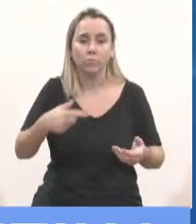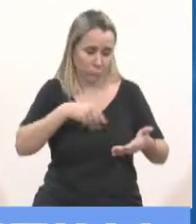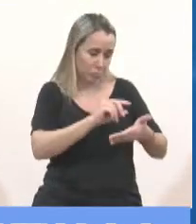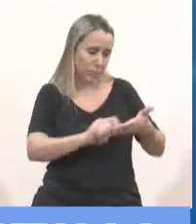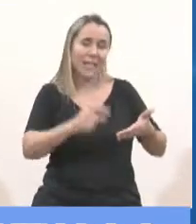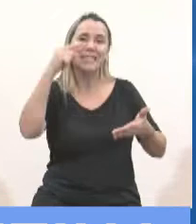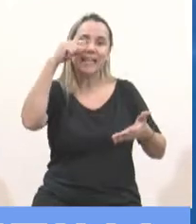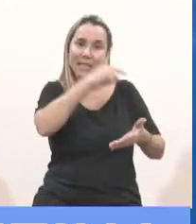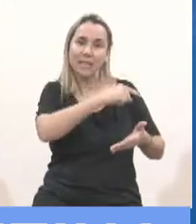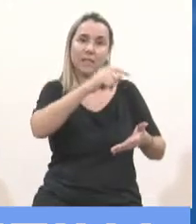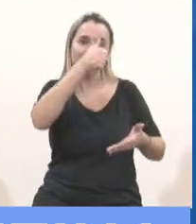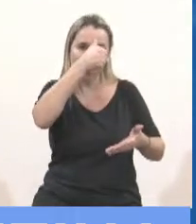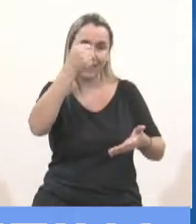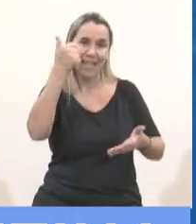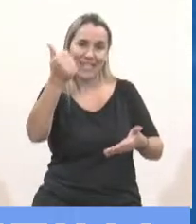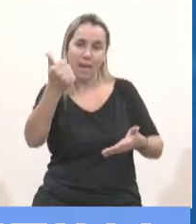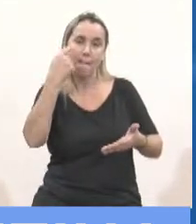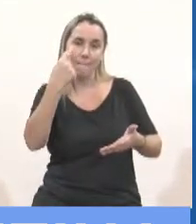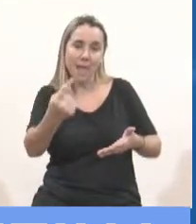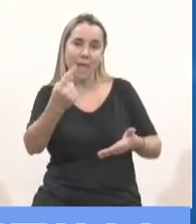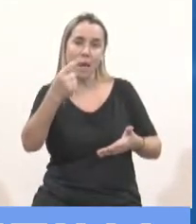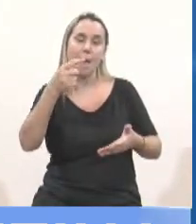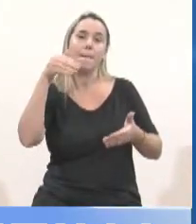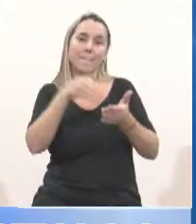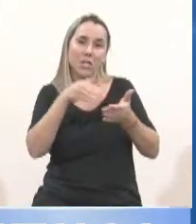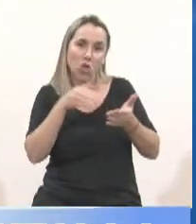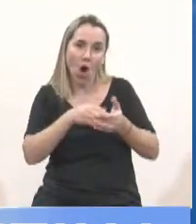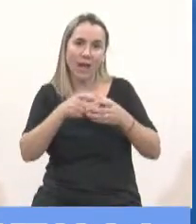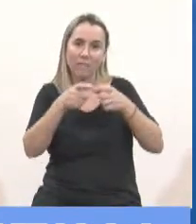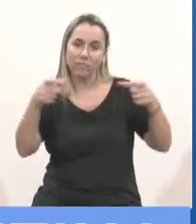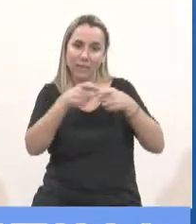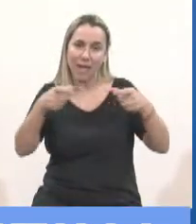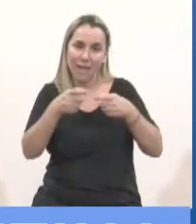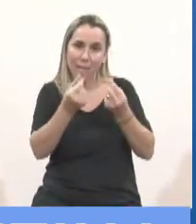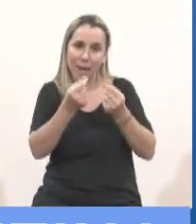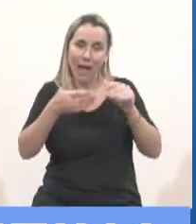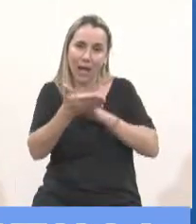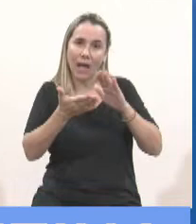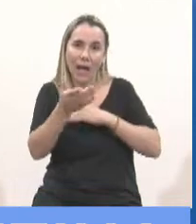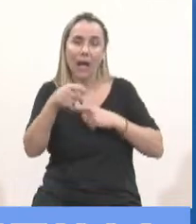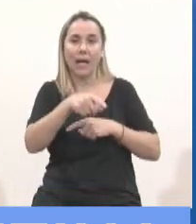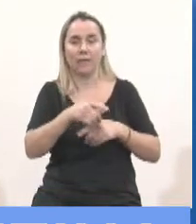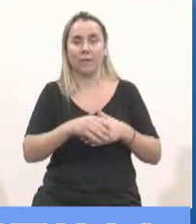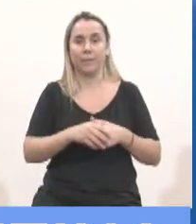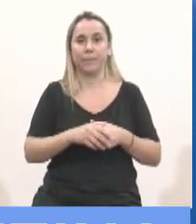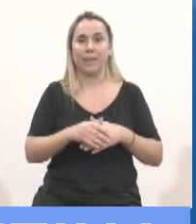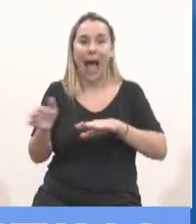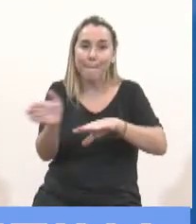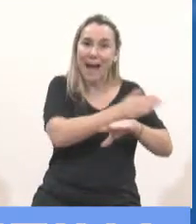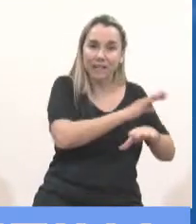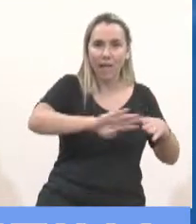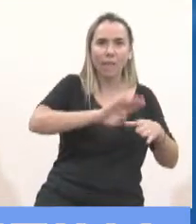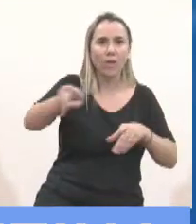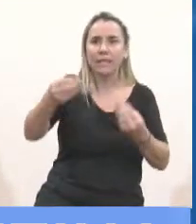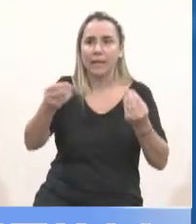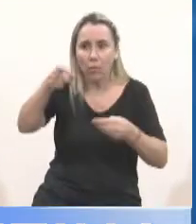acá 766 mil millones de emisión monetaria. Aparte de las LEVAC. ¿Qué está haciendo? Le digo yo.